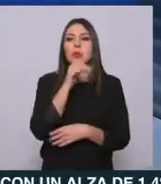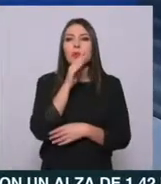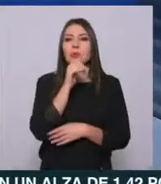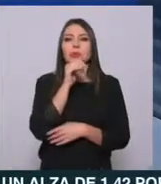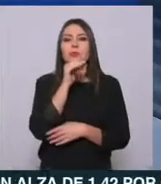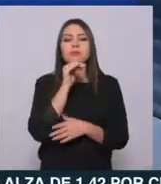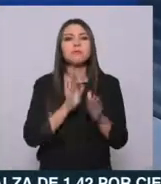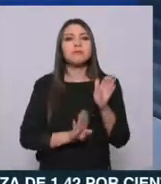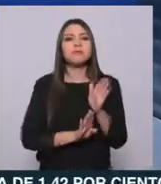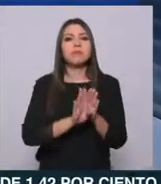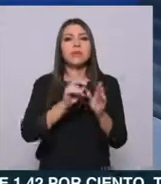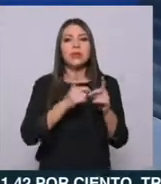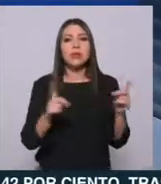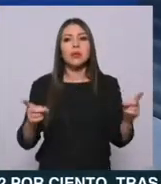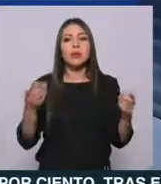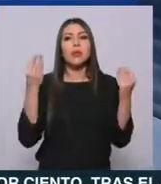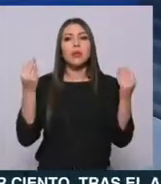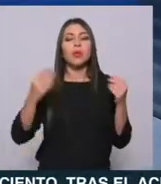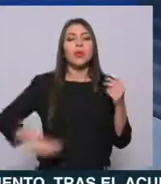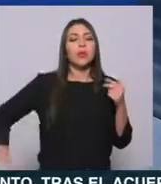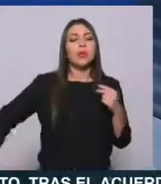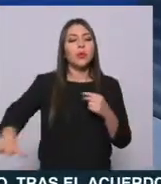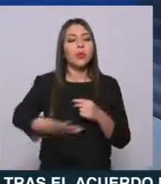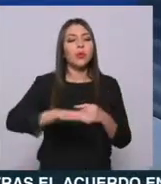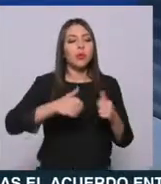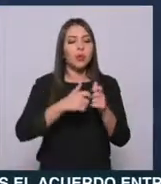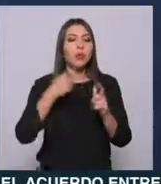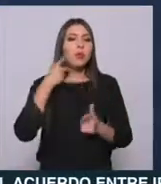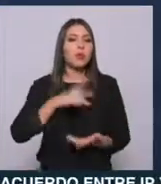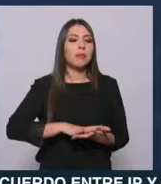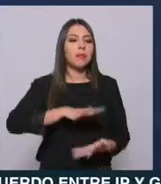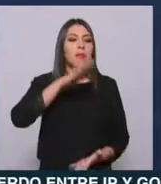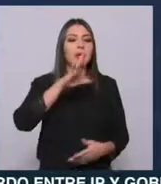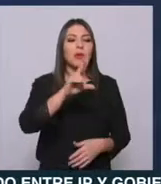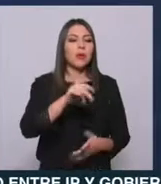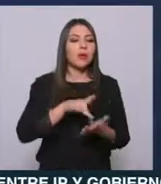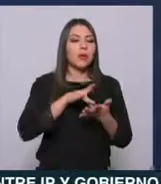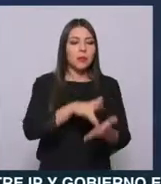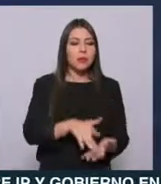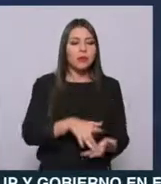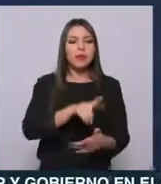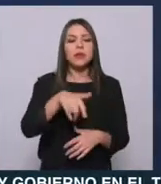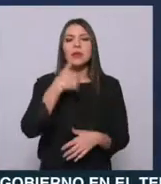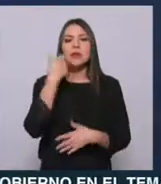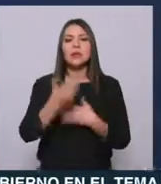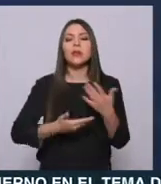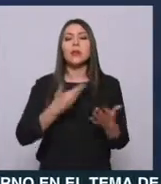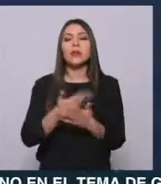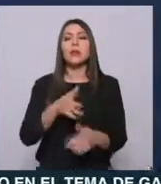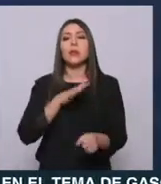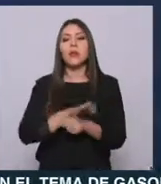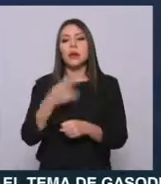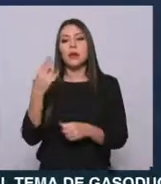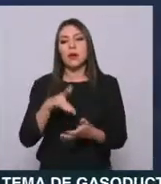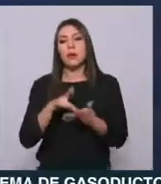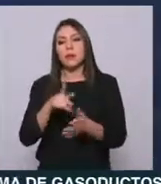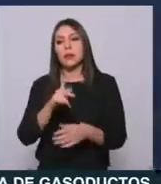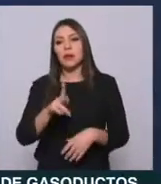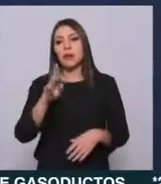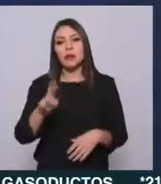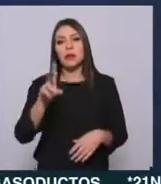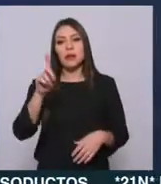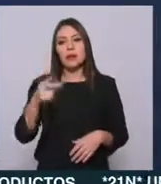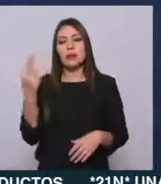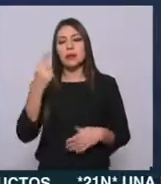porque hay una mayoría que piensa en ellos mismos, que busca esta plataforma política acompañada y encaminada por el PRD, pues que